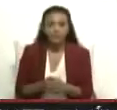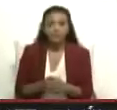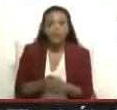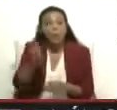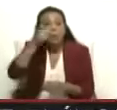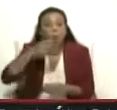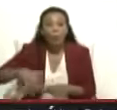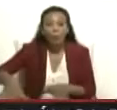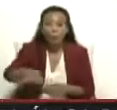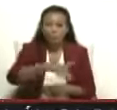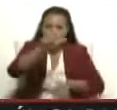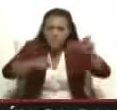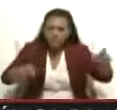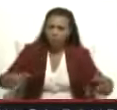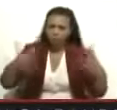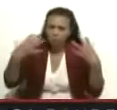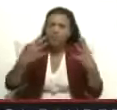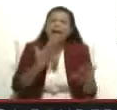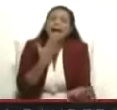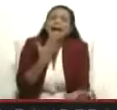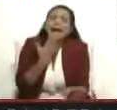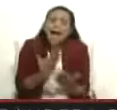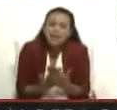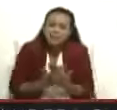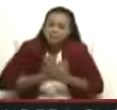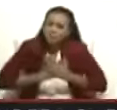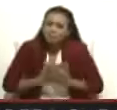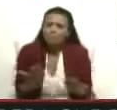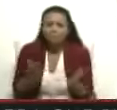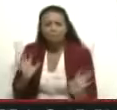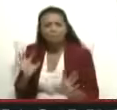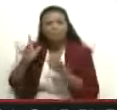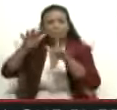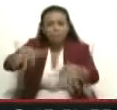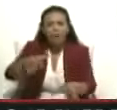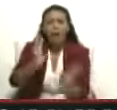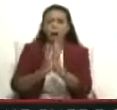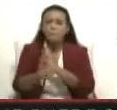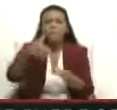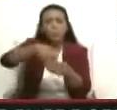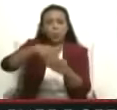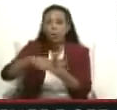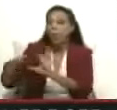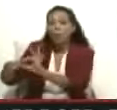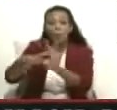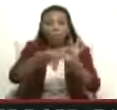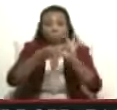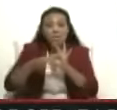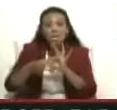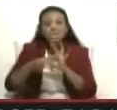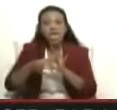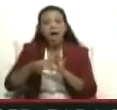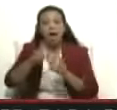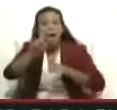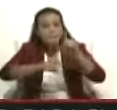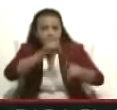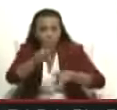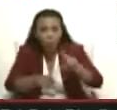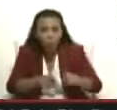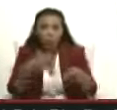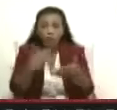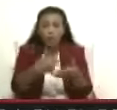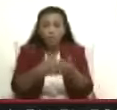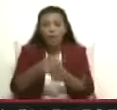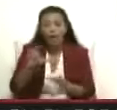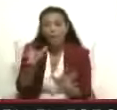Pueblo venezolano, gracias por salir a votar unidos en el consultivo por